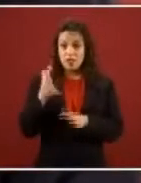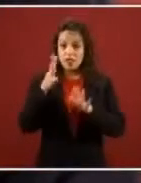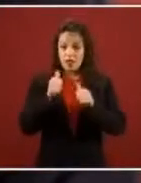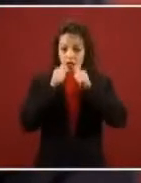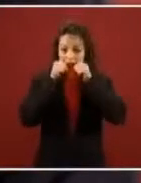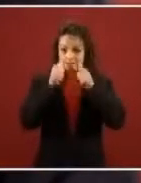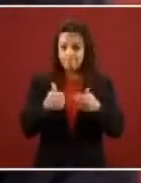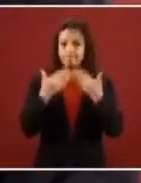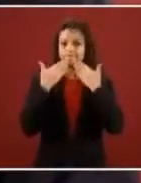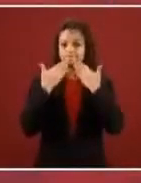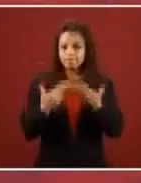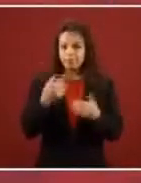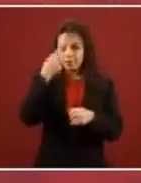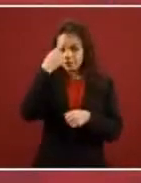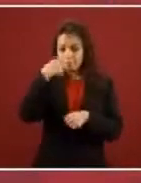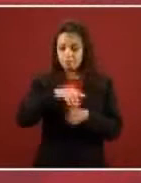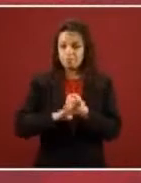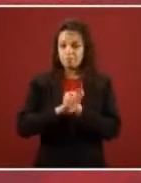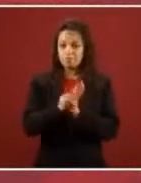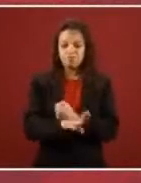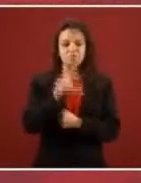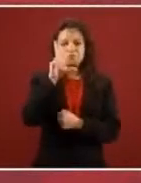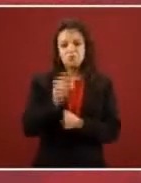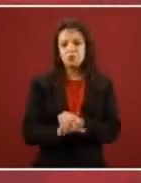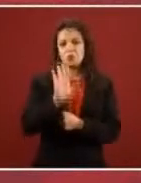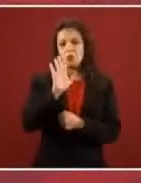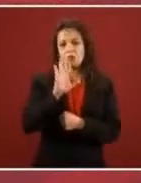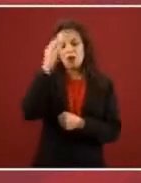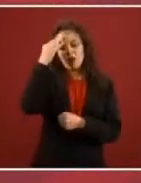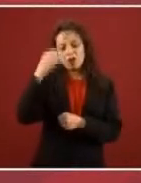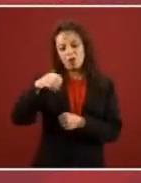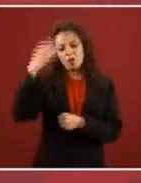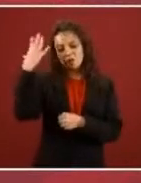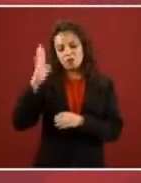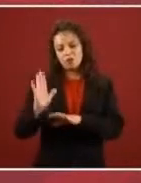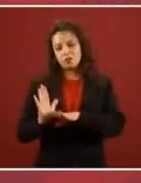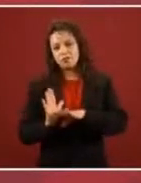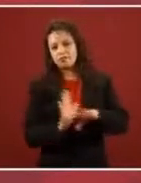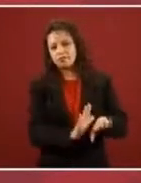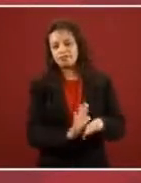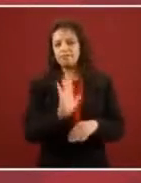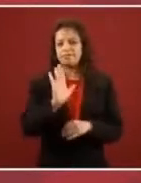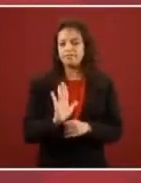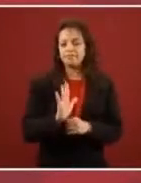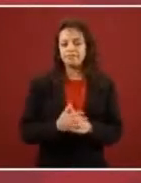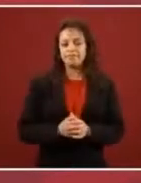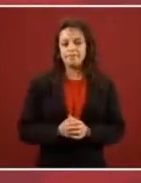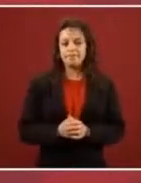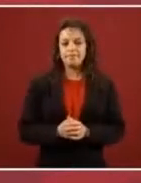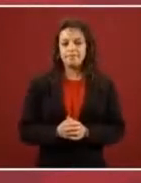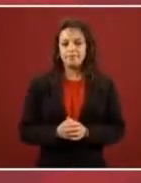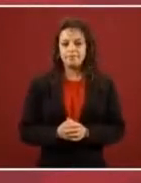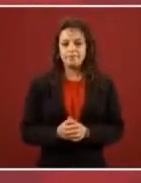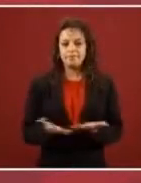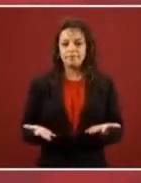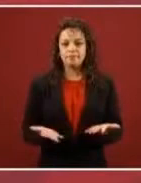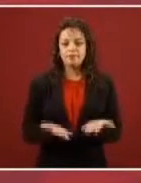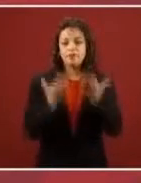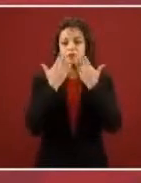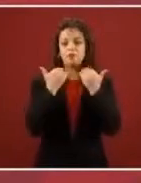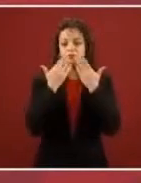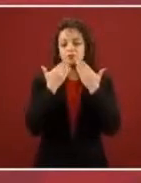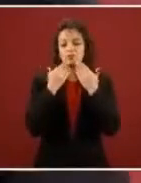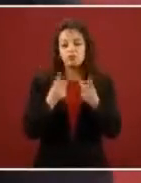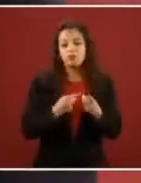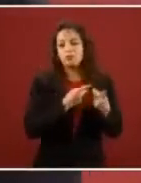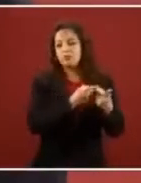Se abandonó la actividad productiva, se dejaron de crear empleos,